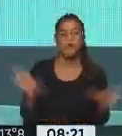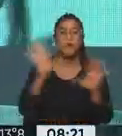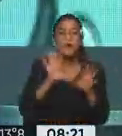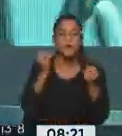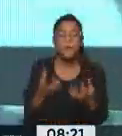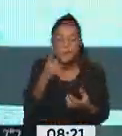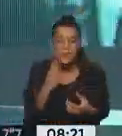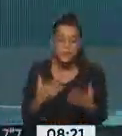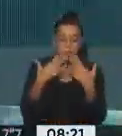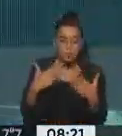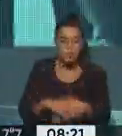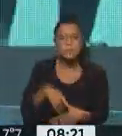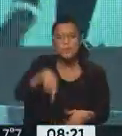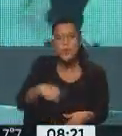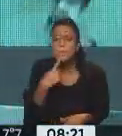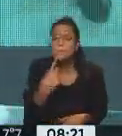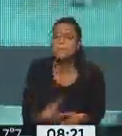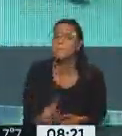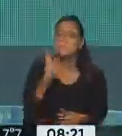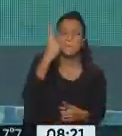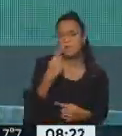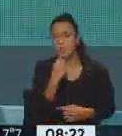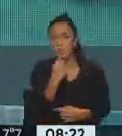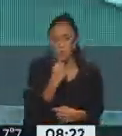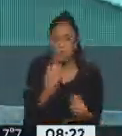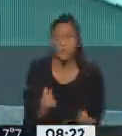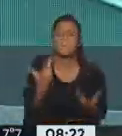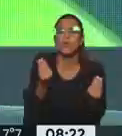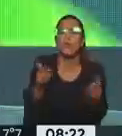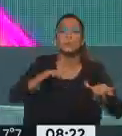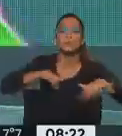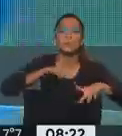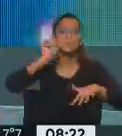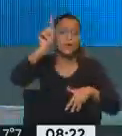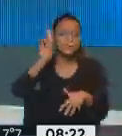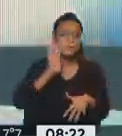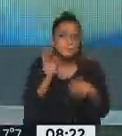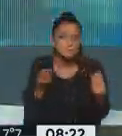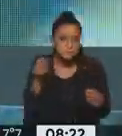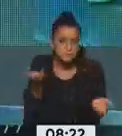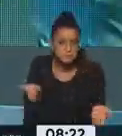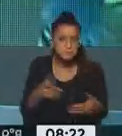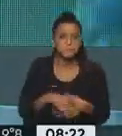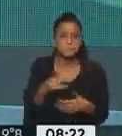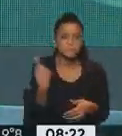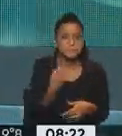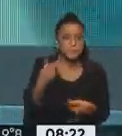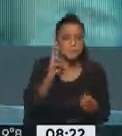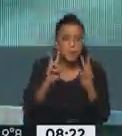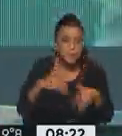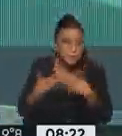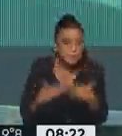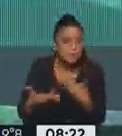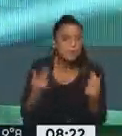día muchas gracias bueno consultarte como primera inquietud no cuál es la situación que se está viviendo por estas horas seguimos muy de cerca lo que ha